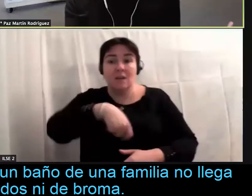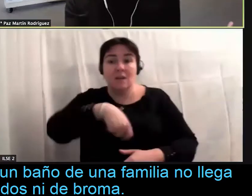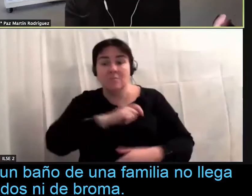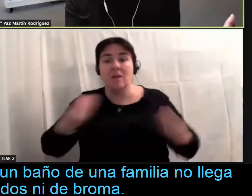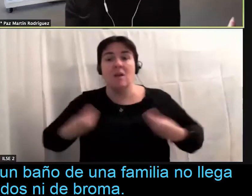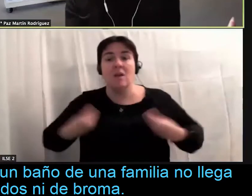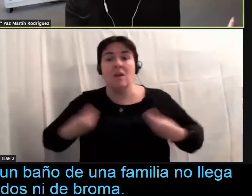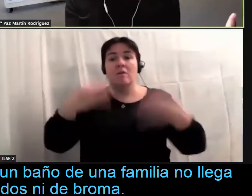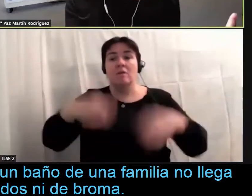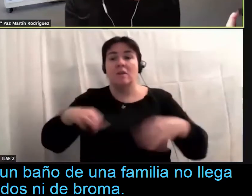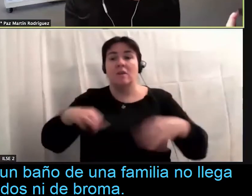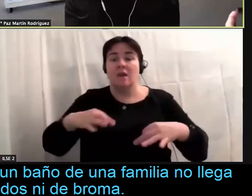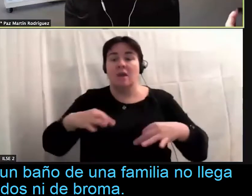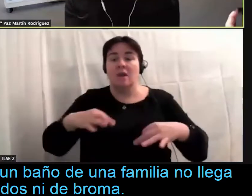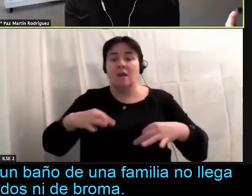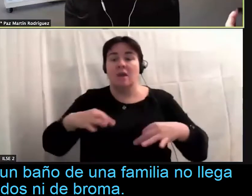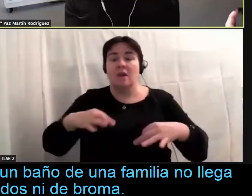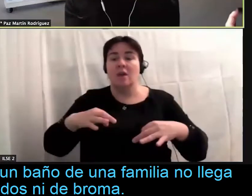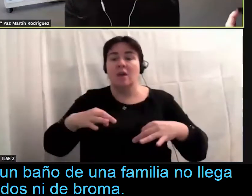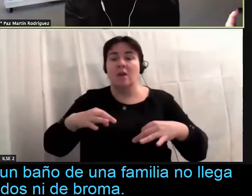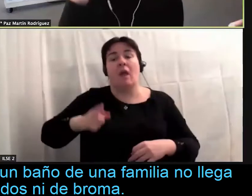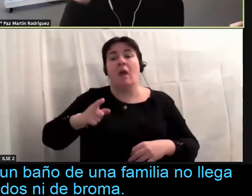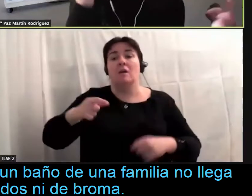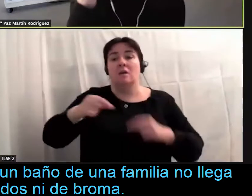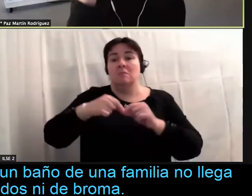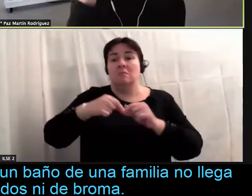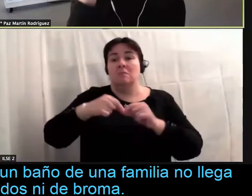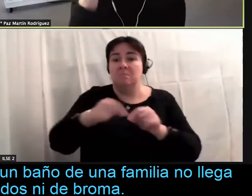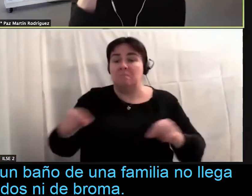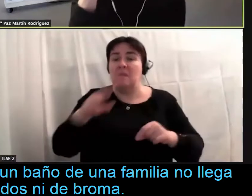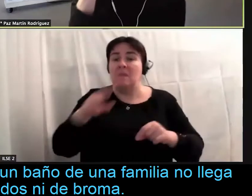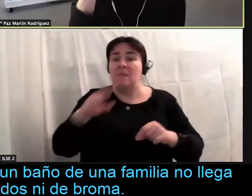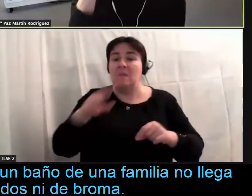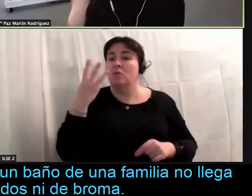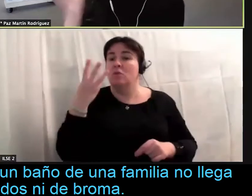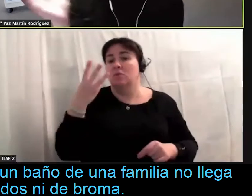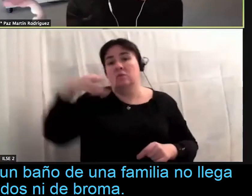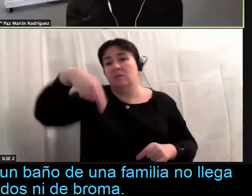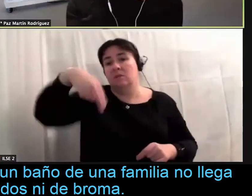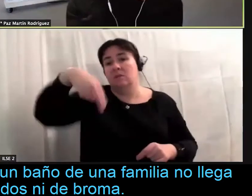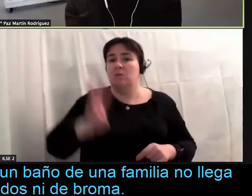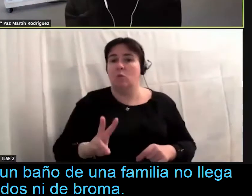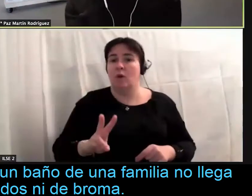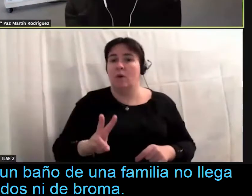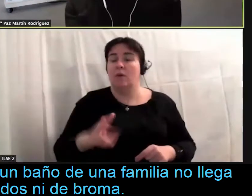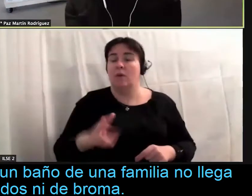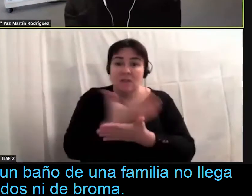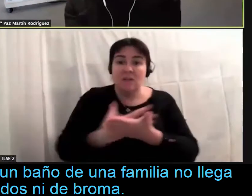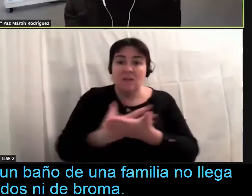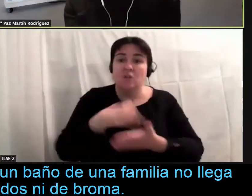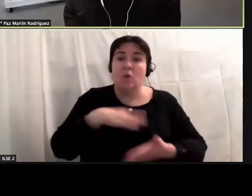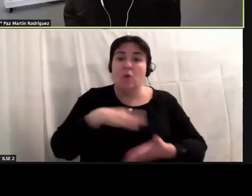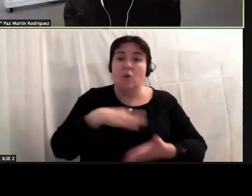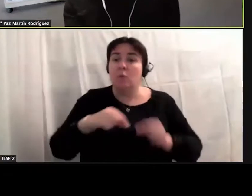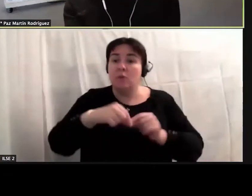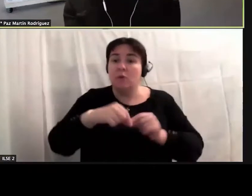no llega a 3 metros cuadrados ni de broma. Si todo el mundo pudiese tener la oportunidad de tener un baño de 5 metros cuadrados, ¿no dirían que sí? Pues por supuesto,